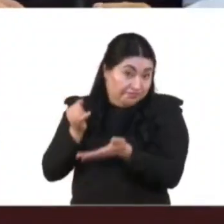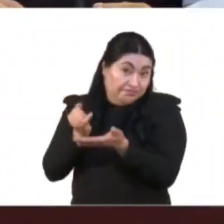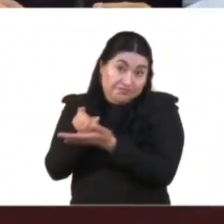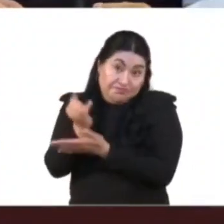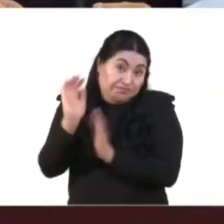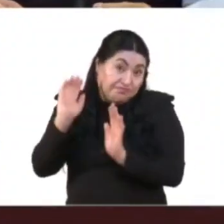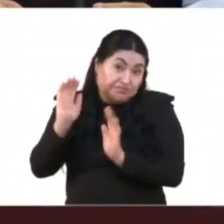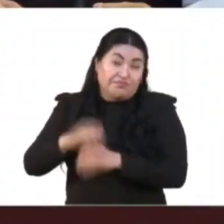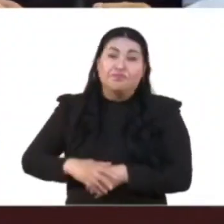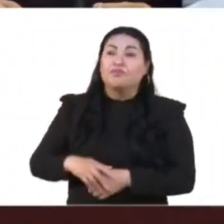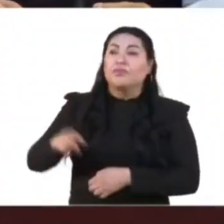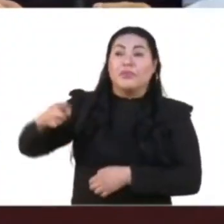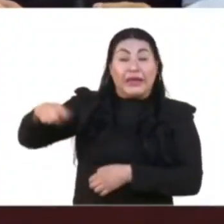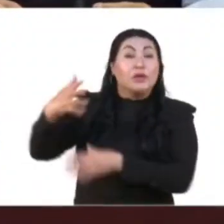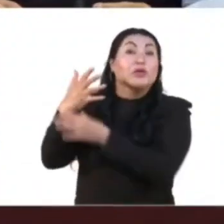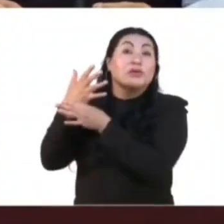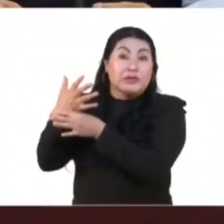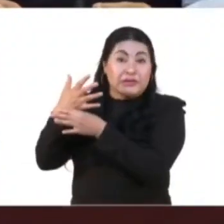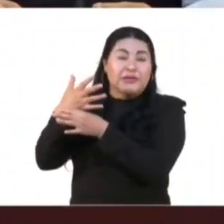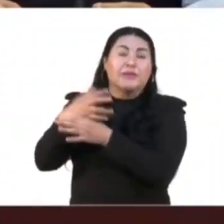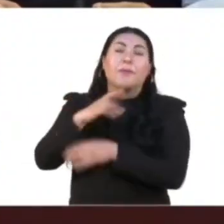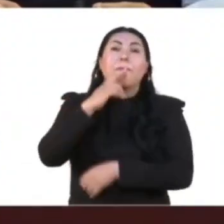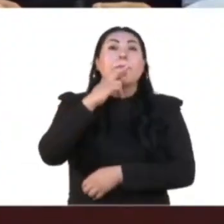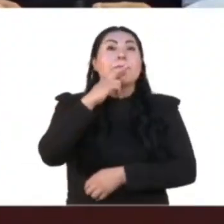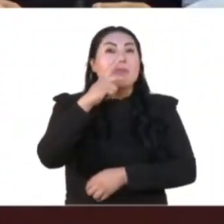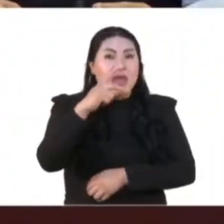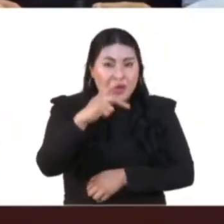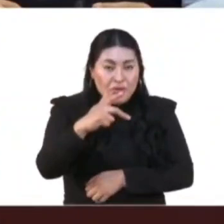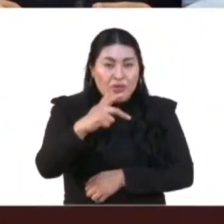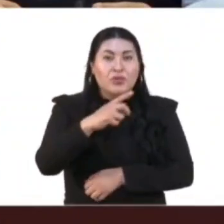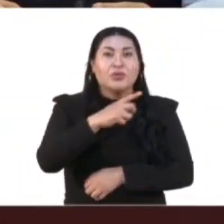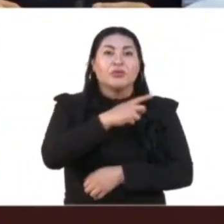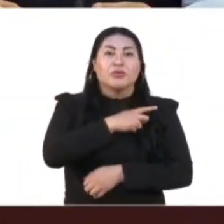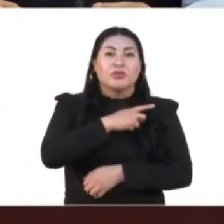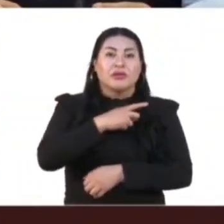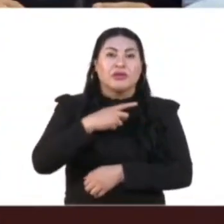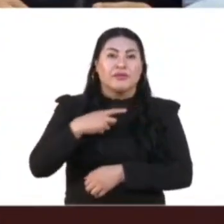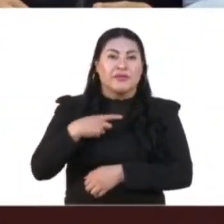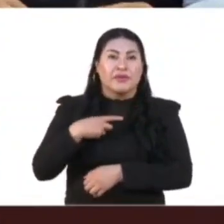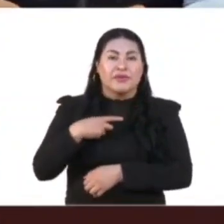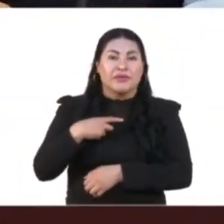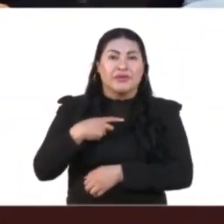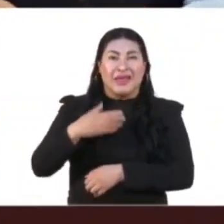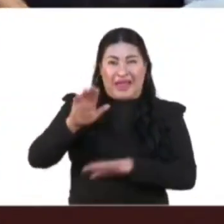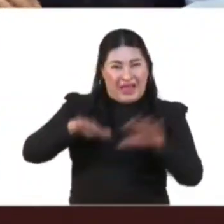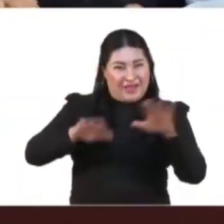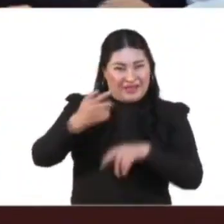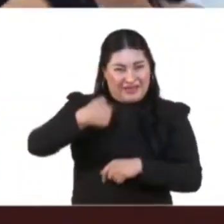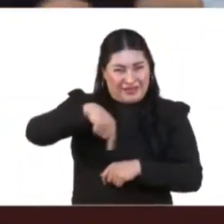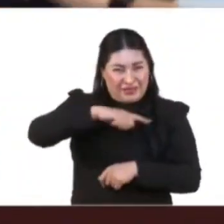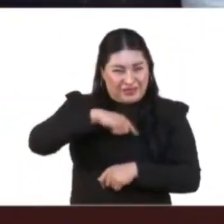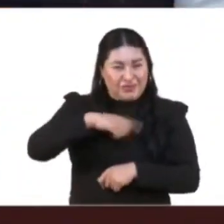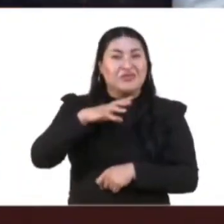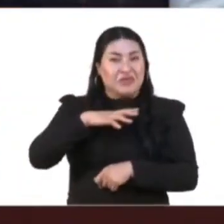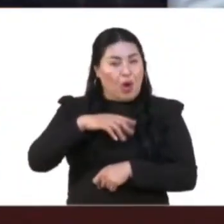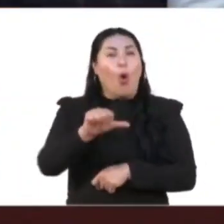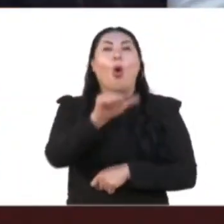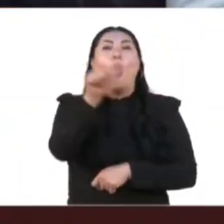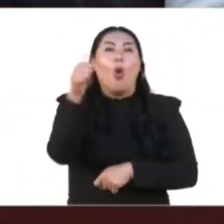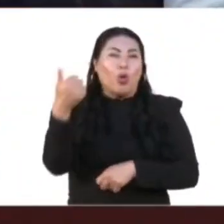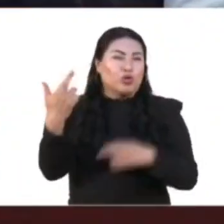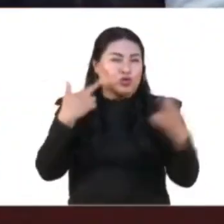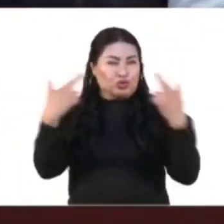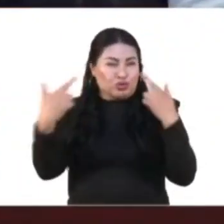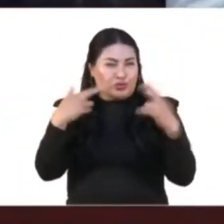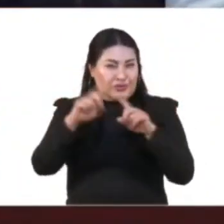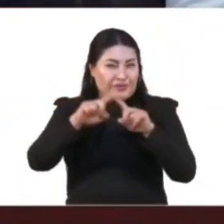Lo que ellos plantean es que es mejor que se den ven que algunas veces nosotros utilizamos otros sonidos. Entonces